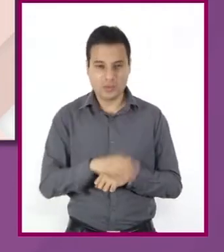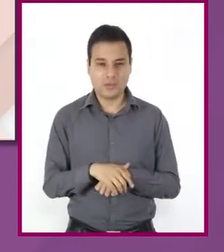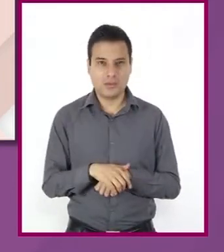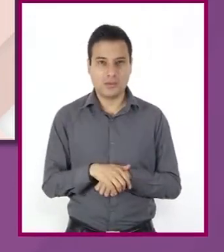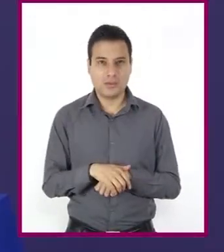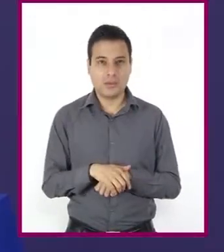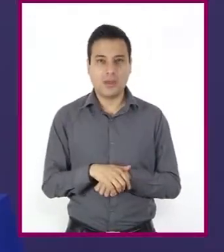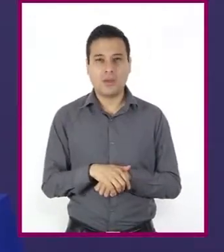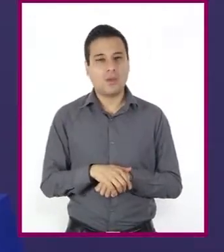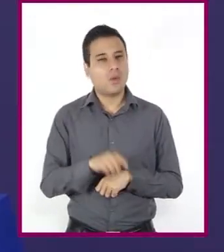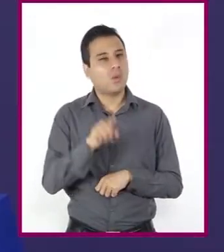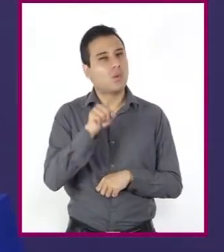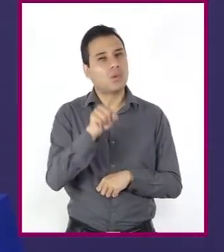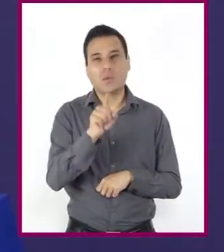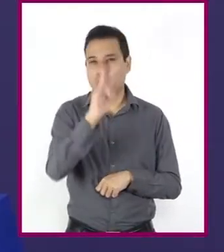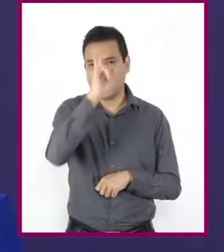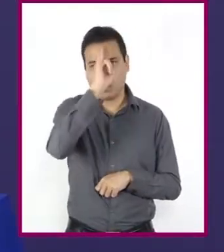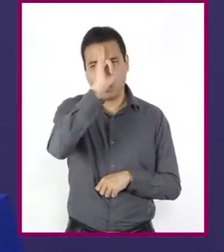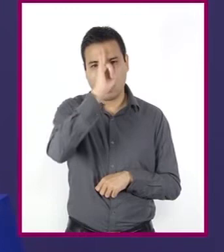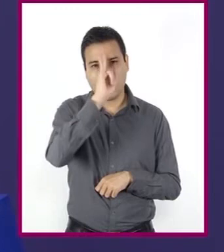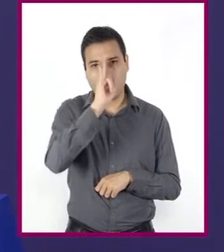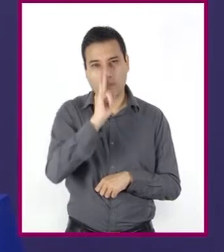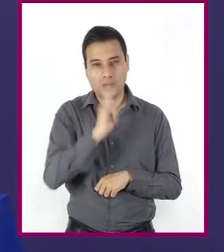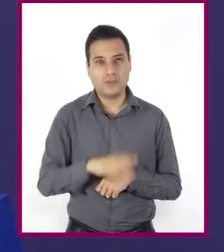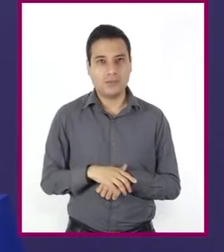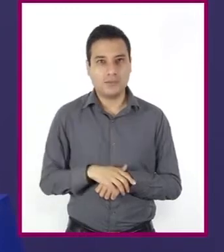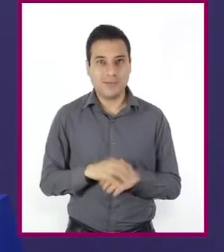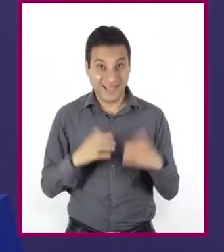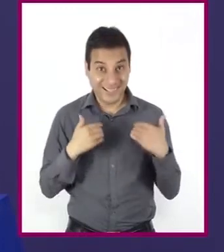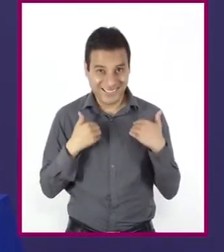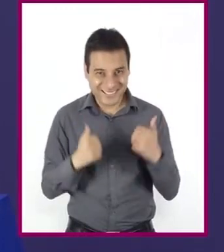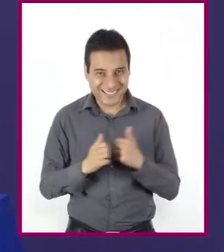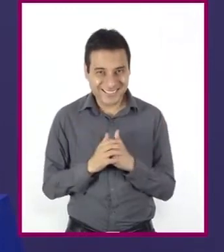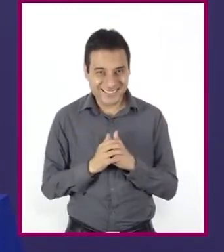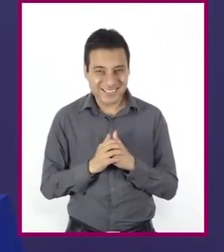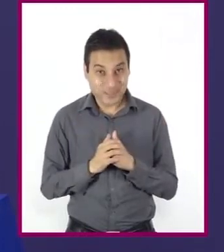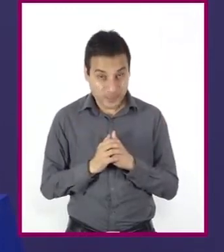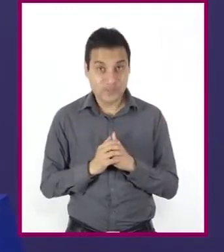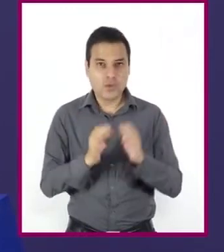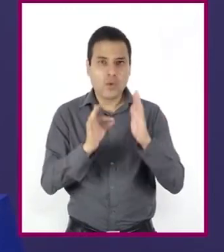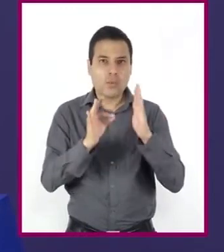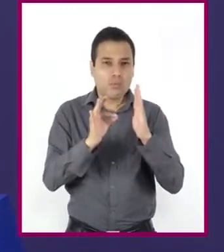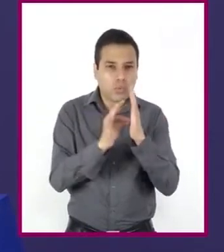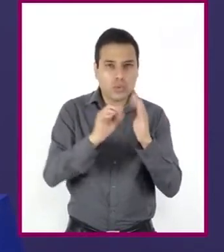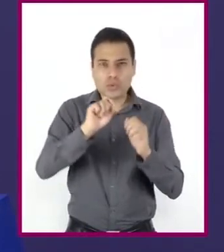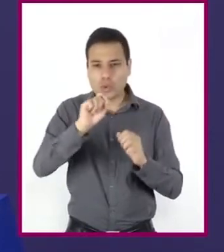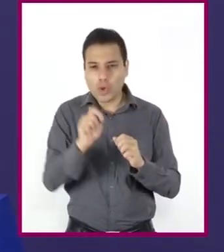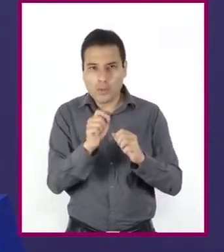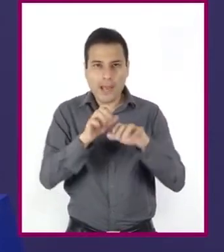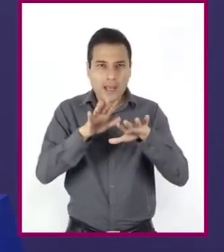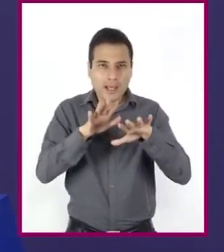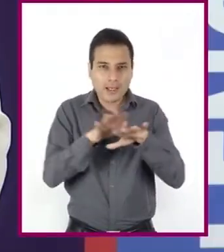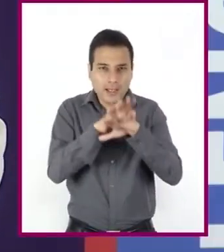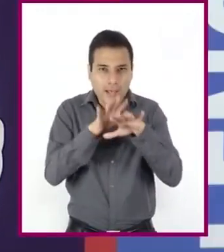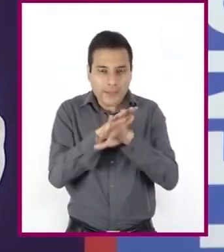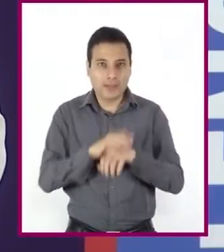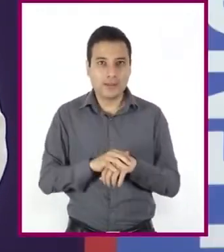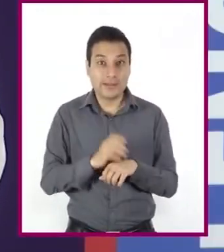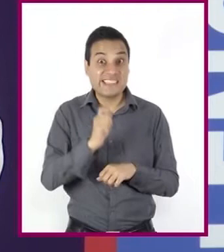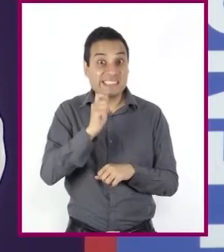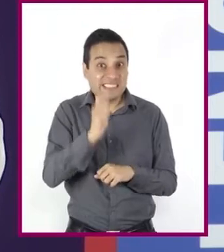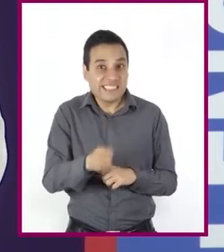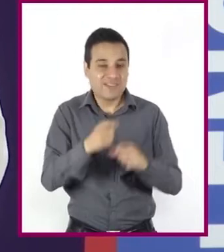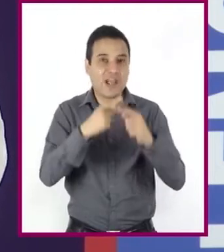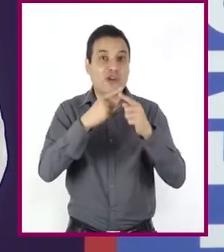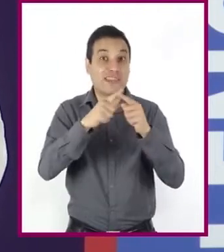guapo? Nos damos cuenta que con un pequeño movimiento en los signos de puntuación, el enunciado cambia su sentido. El reto